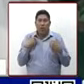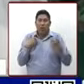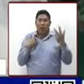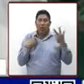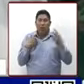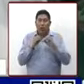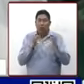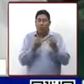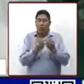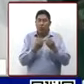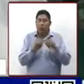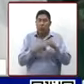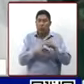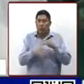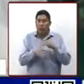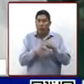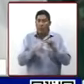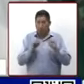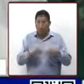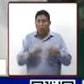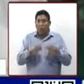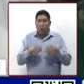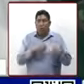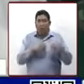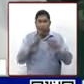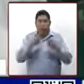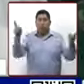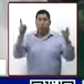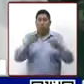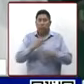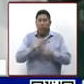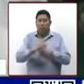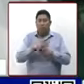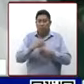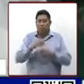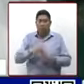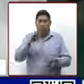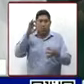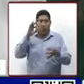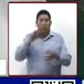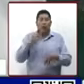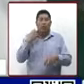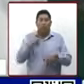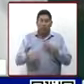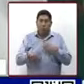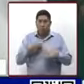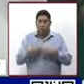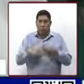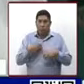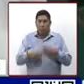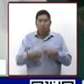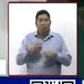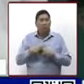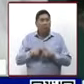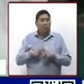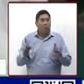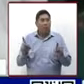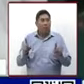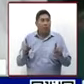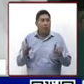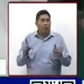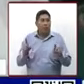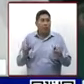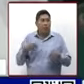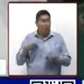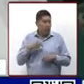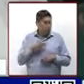3 organizaciones matrices para que podría él lanzar una convocatoria. Entonces, ese es el problema, ¿no? Sin embargo,